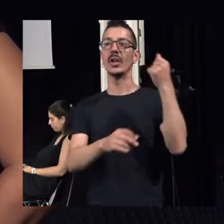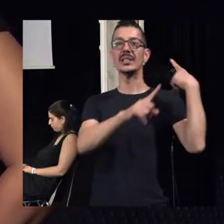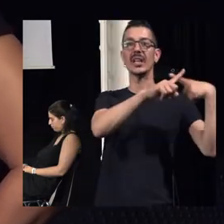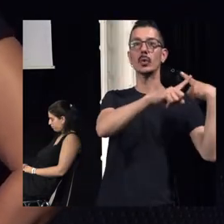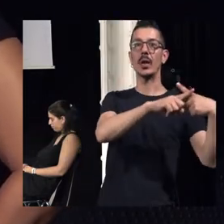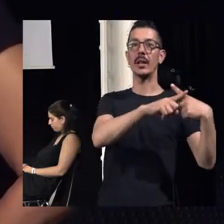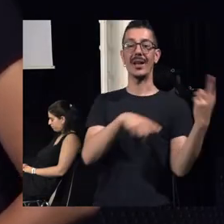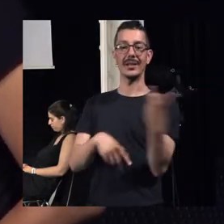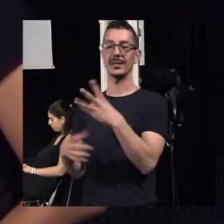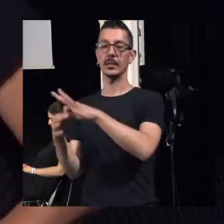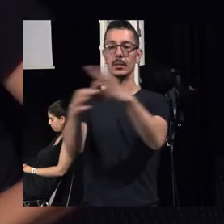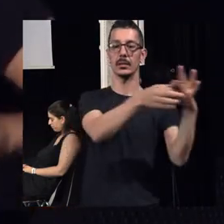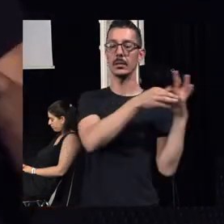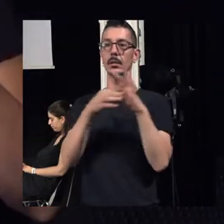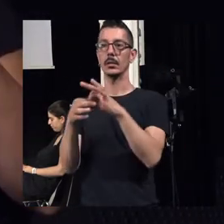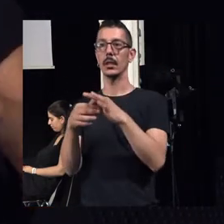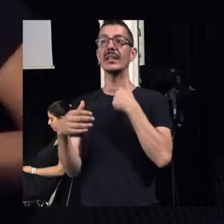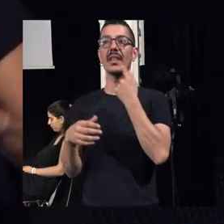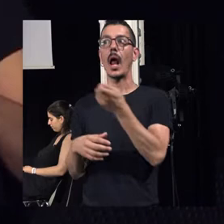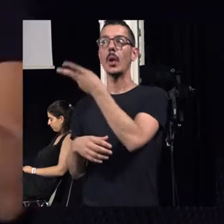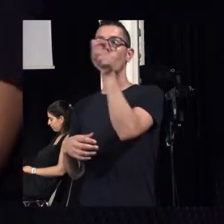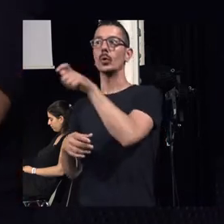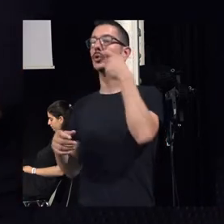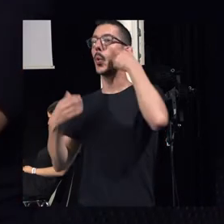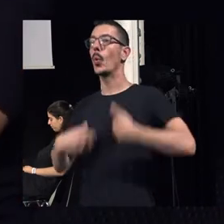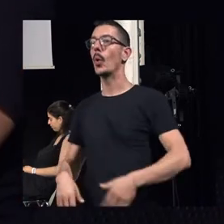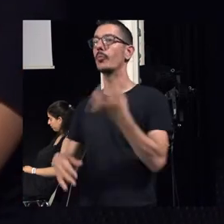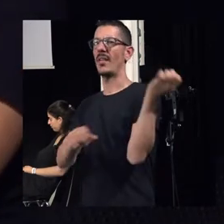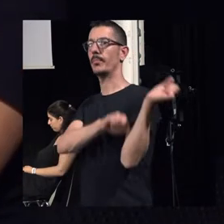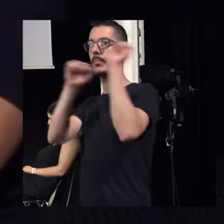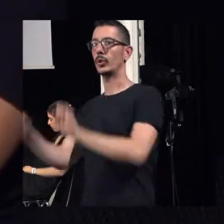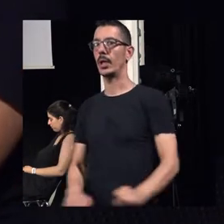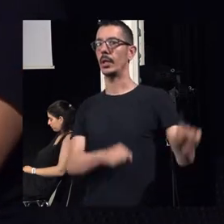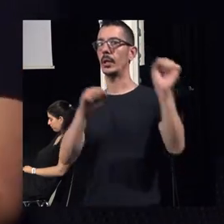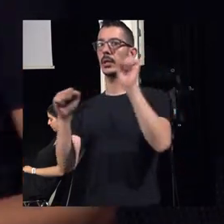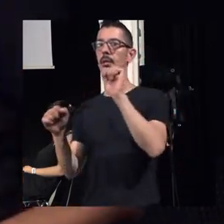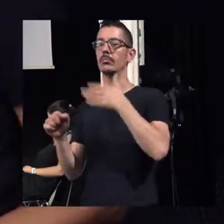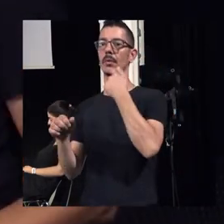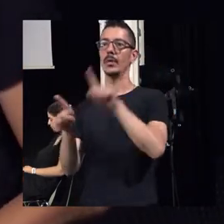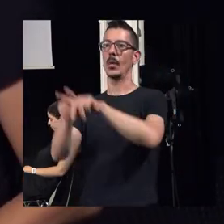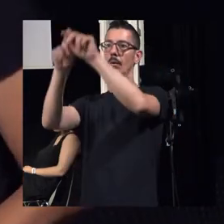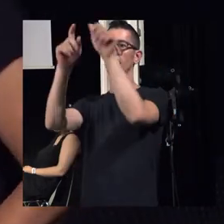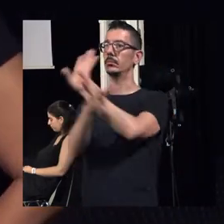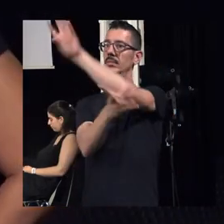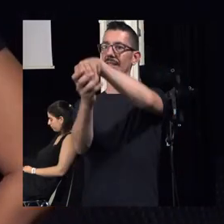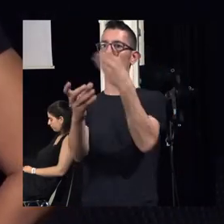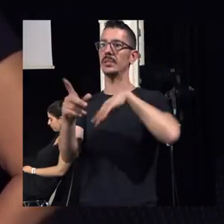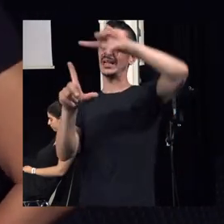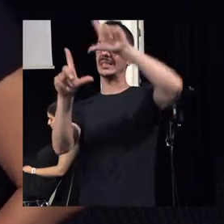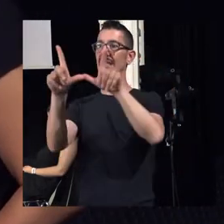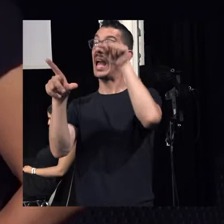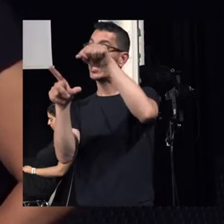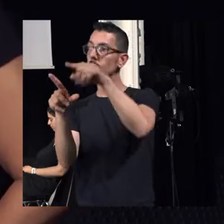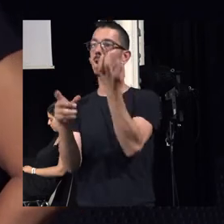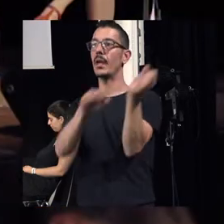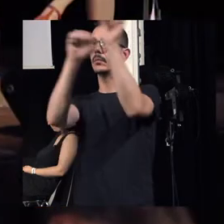considera necesario proteger a ciertos cuerpos que se definen como estando aquí adentro de esa casillita, se da